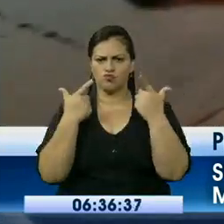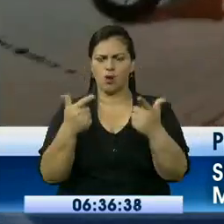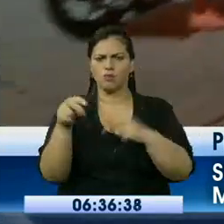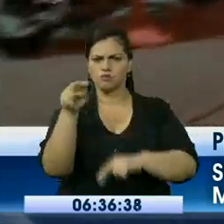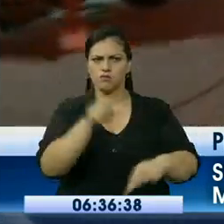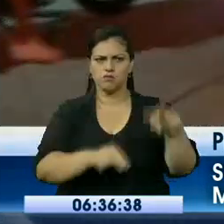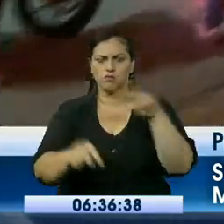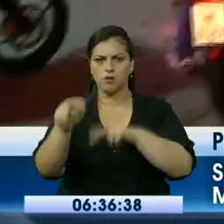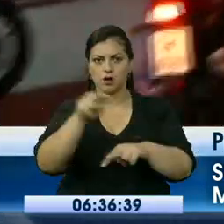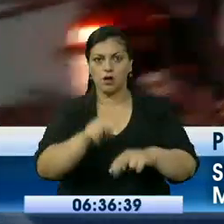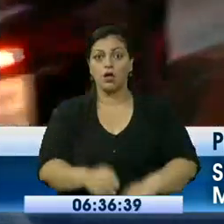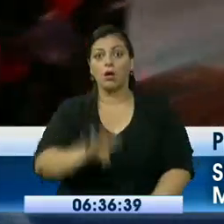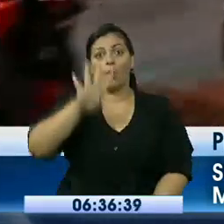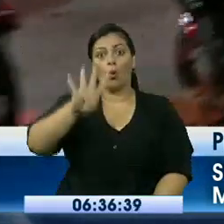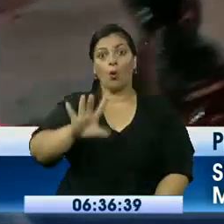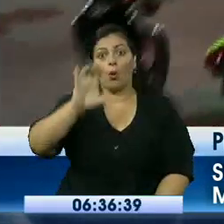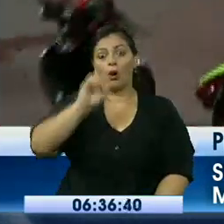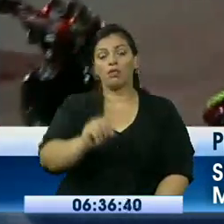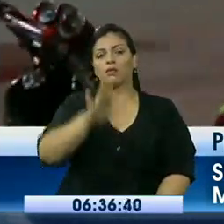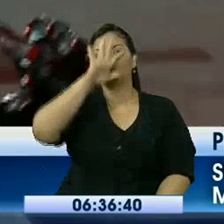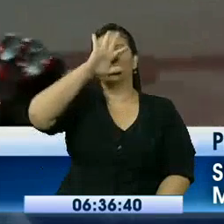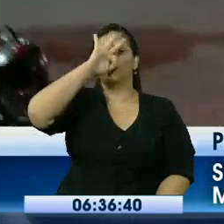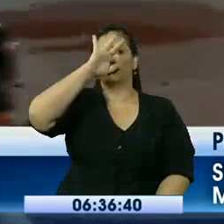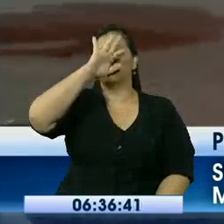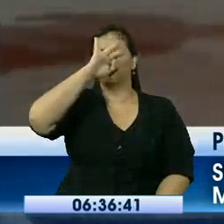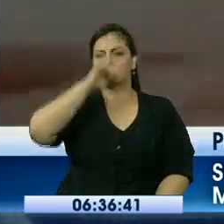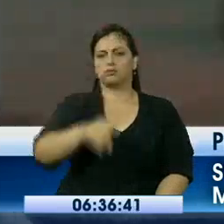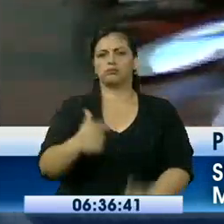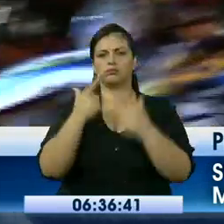agentes de la Autoridad de Tránsito Municipal.